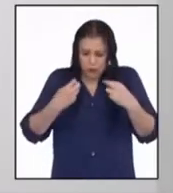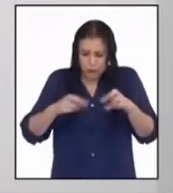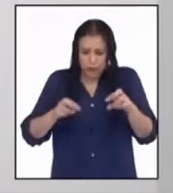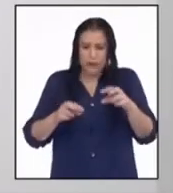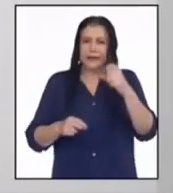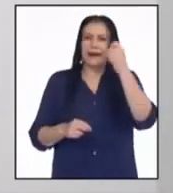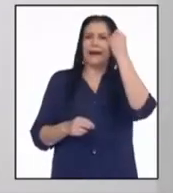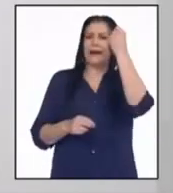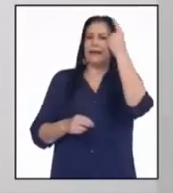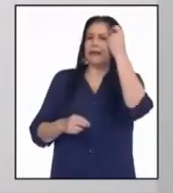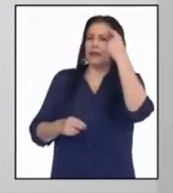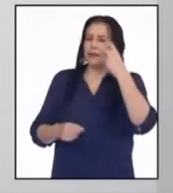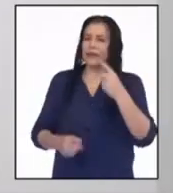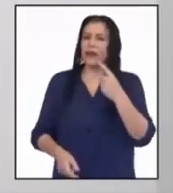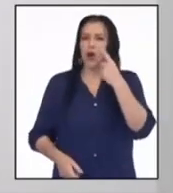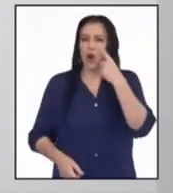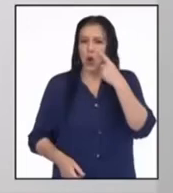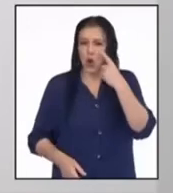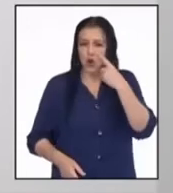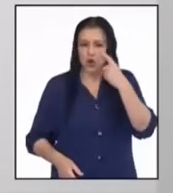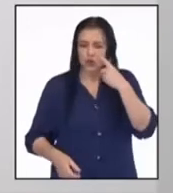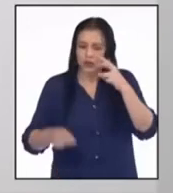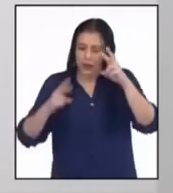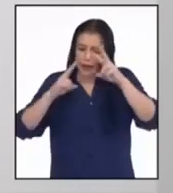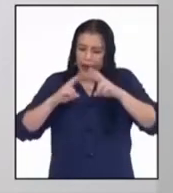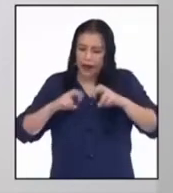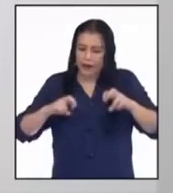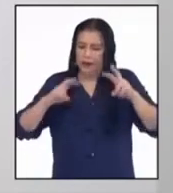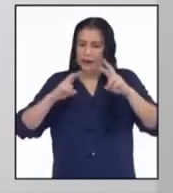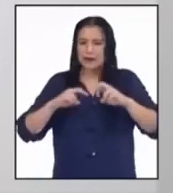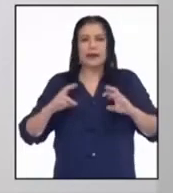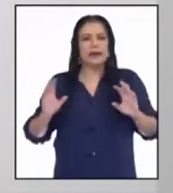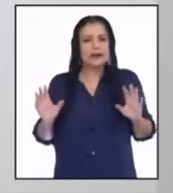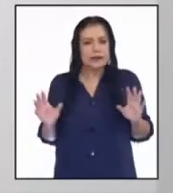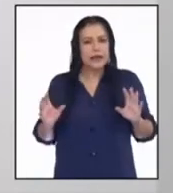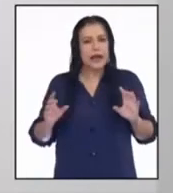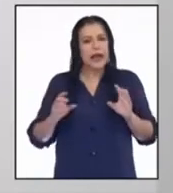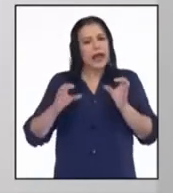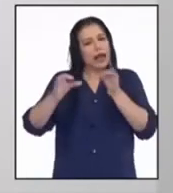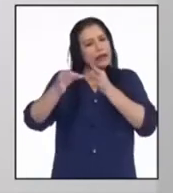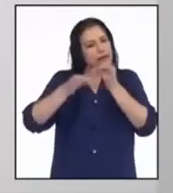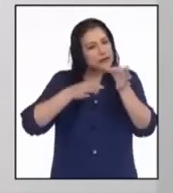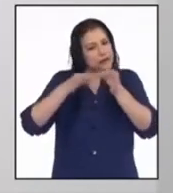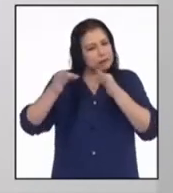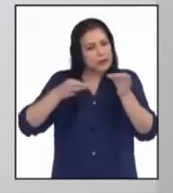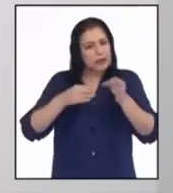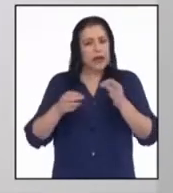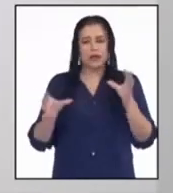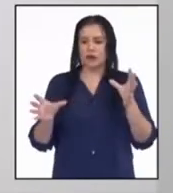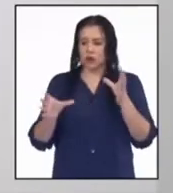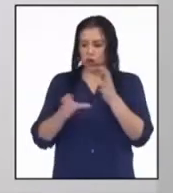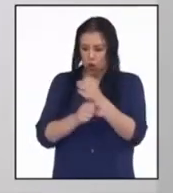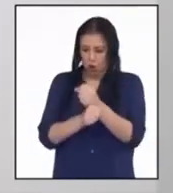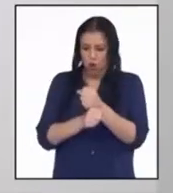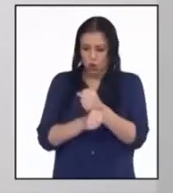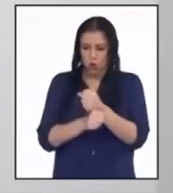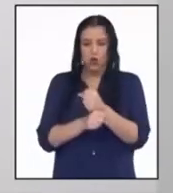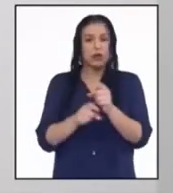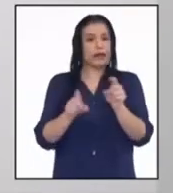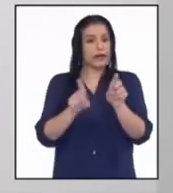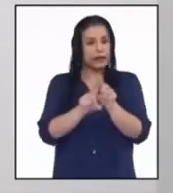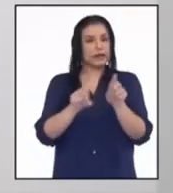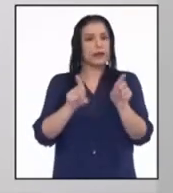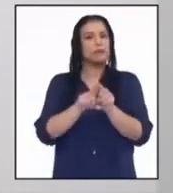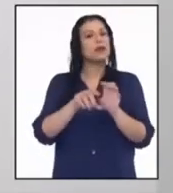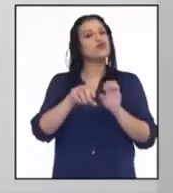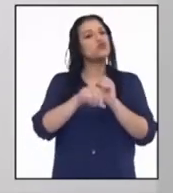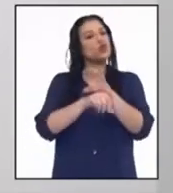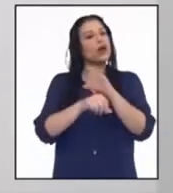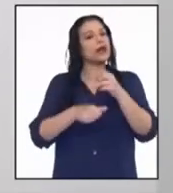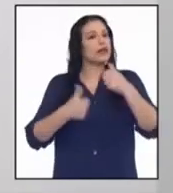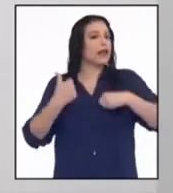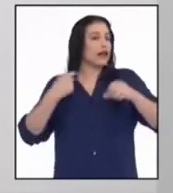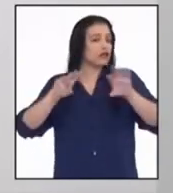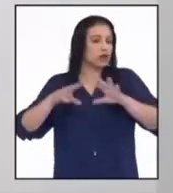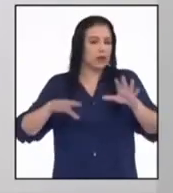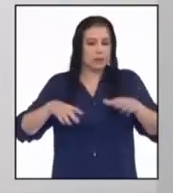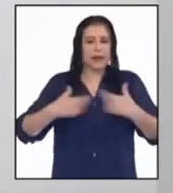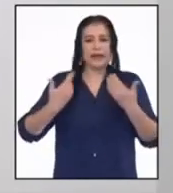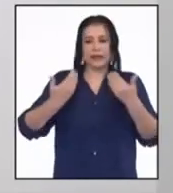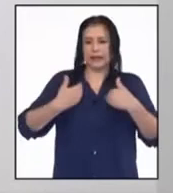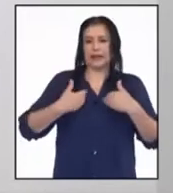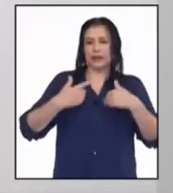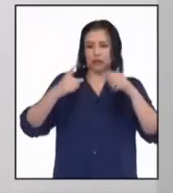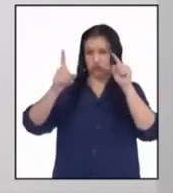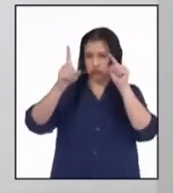permite comprender, conocer, analizar, interpretar, concluir e incluso sugerir acciones para lograr